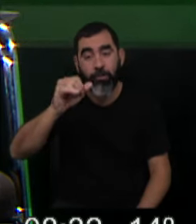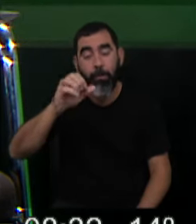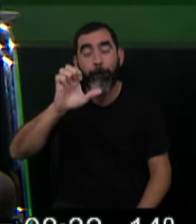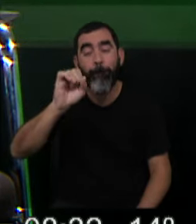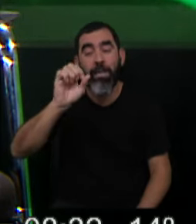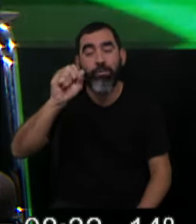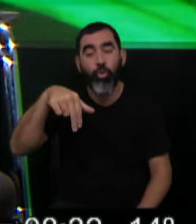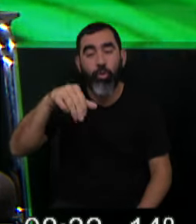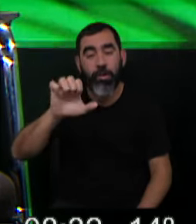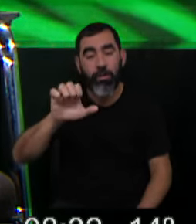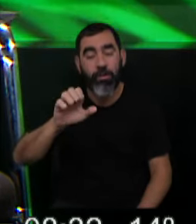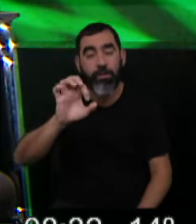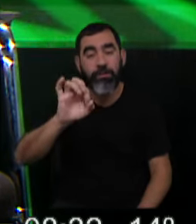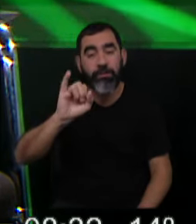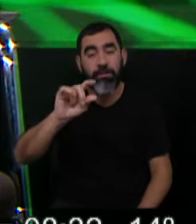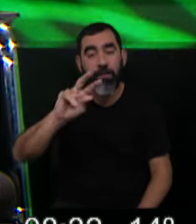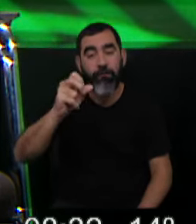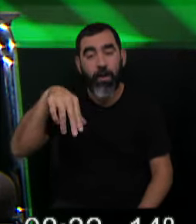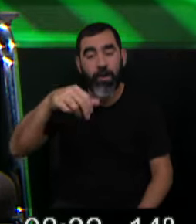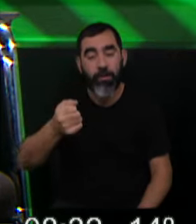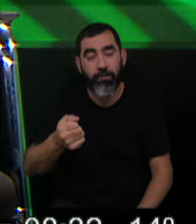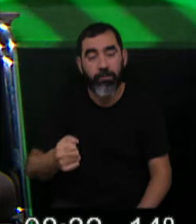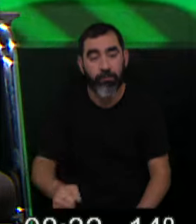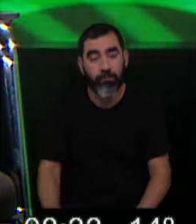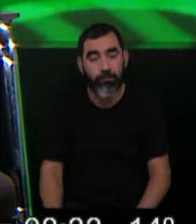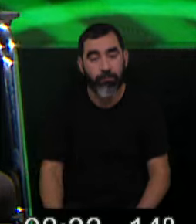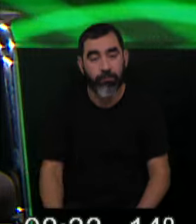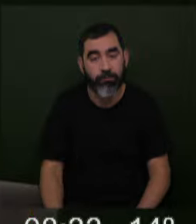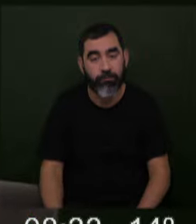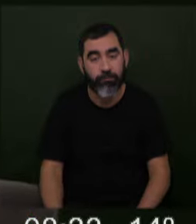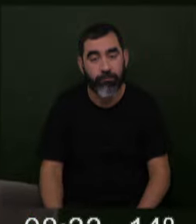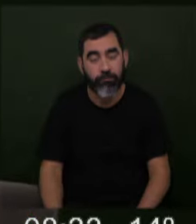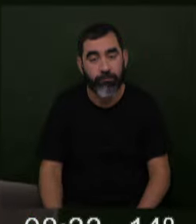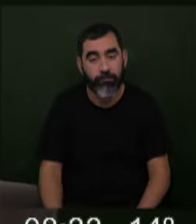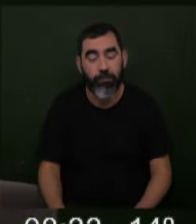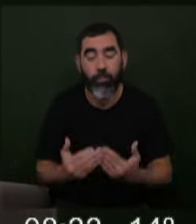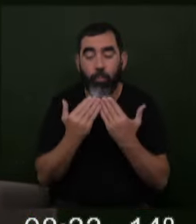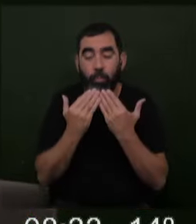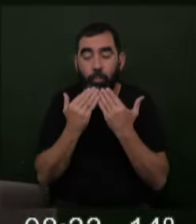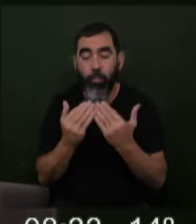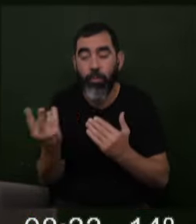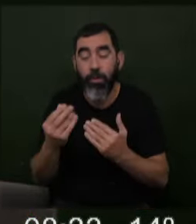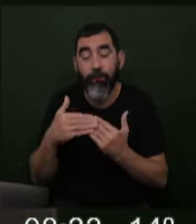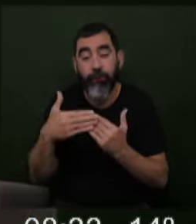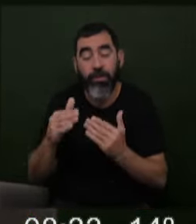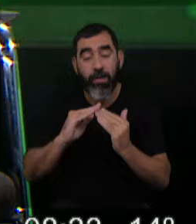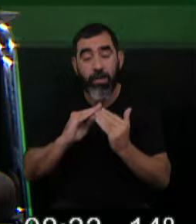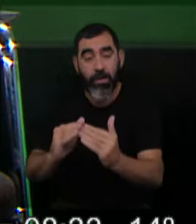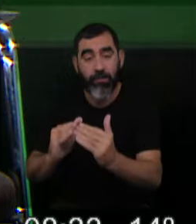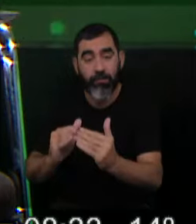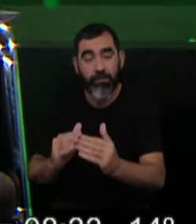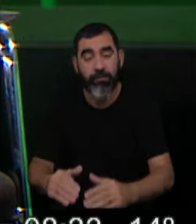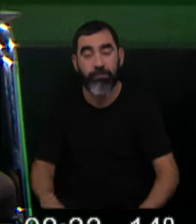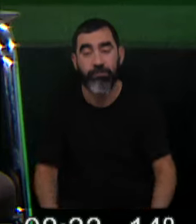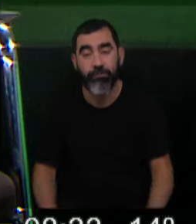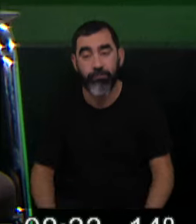Mesones, bien, y Silvana de los Santos, viste que eso de andar haciendo, hablamos tanto que no. Muchísimas gracias, vecina de Casavalle. Bueno, además, encantada de estar dejando.